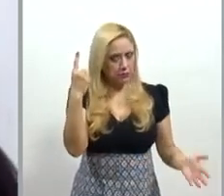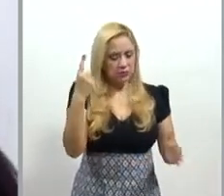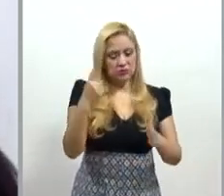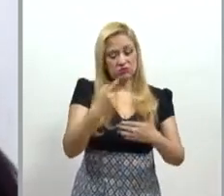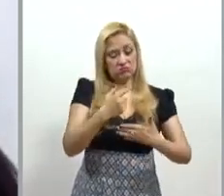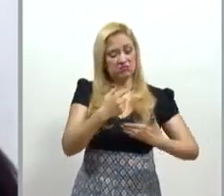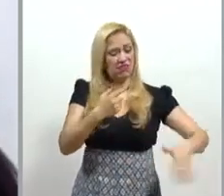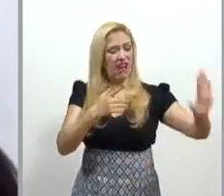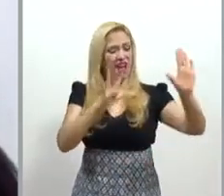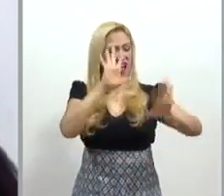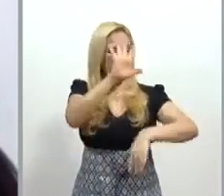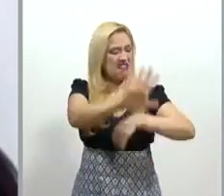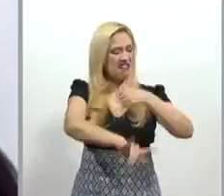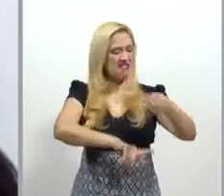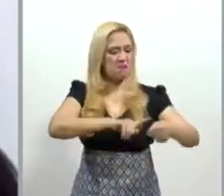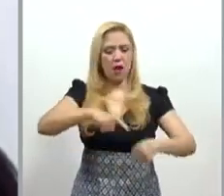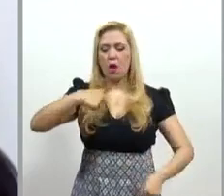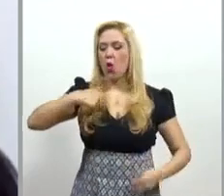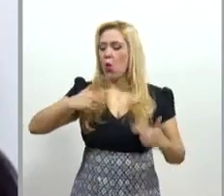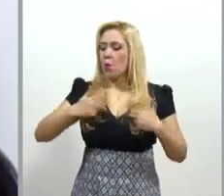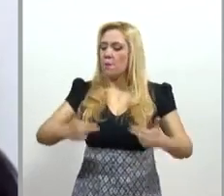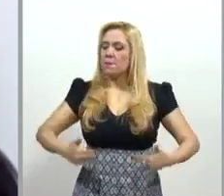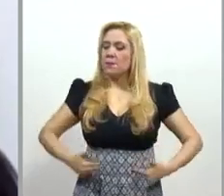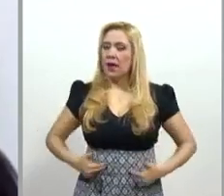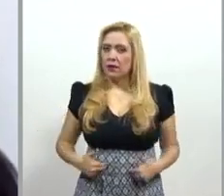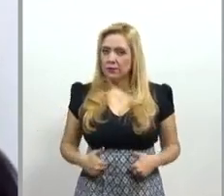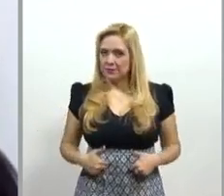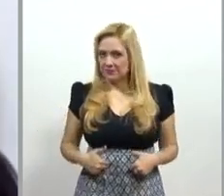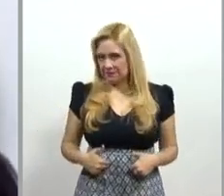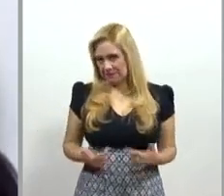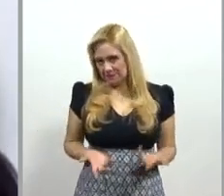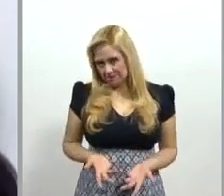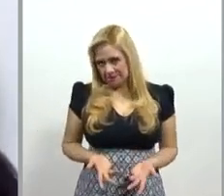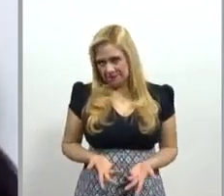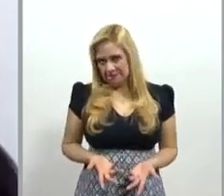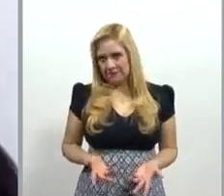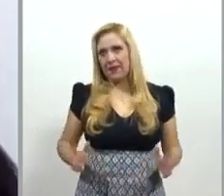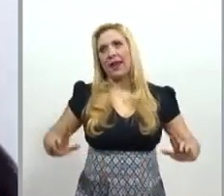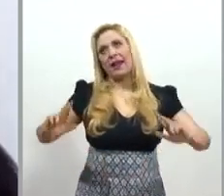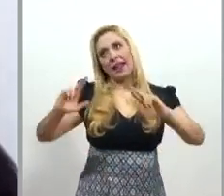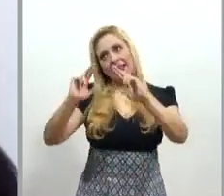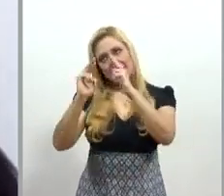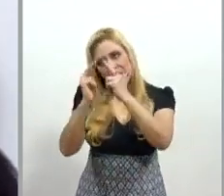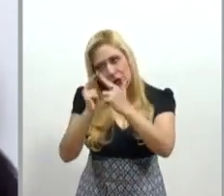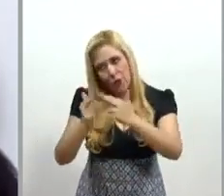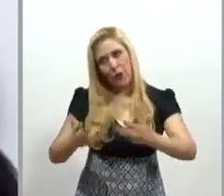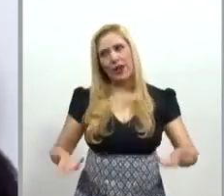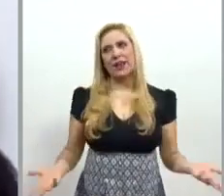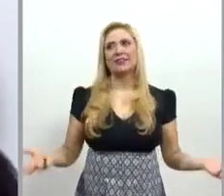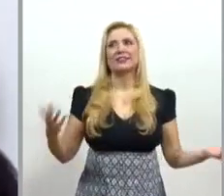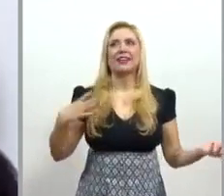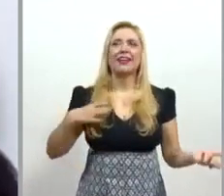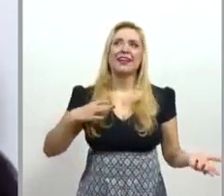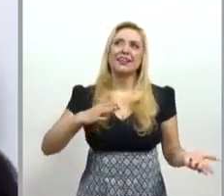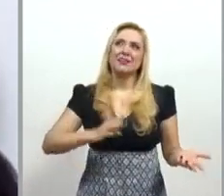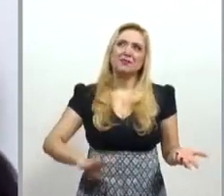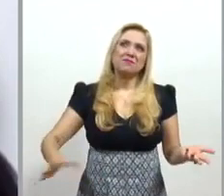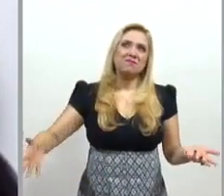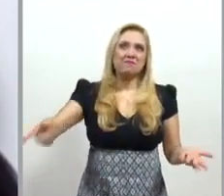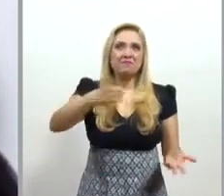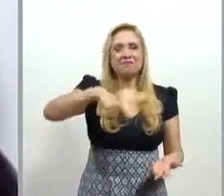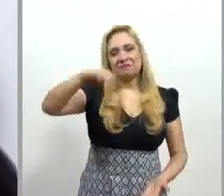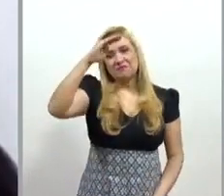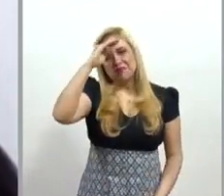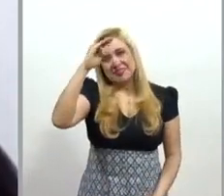Está basada de alguna manera en las religiones occidentales, en ciertas filosofías que están basadas en una